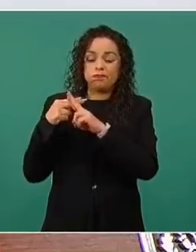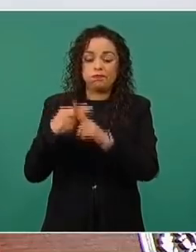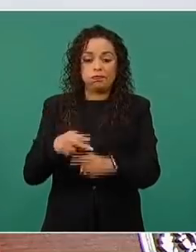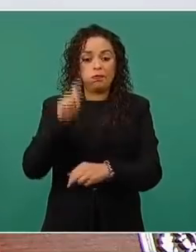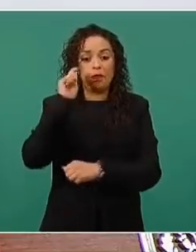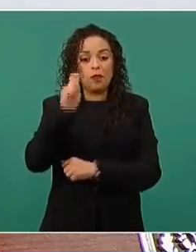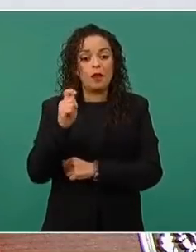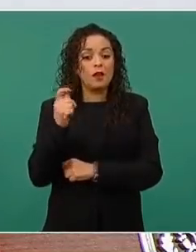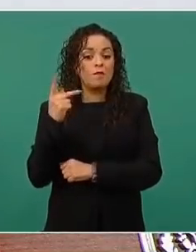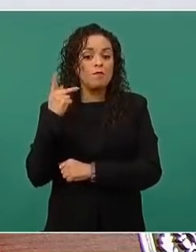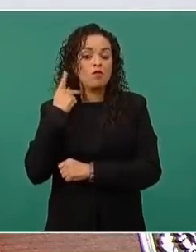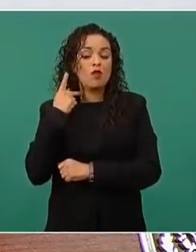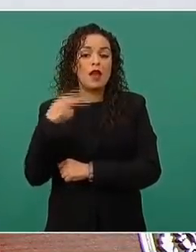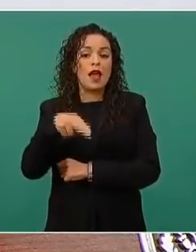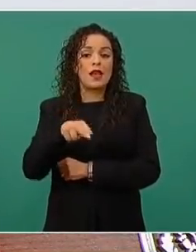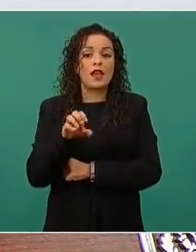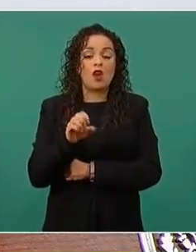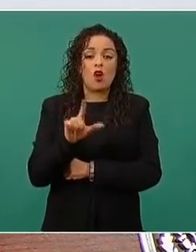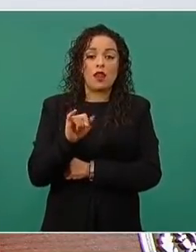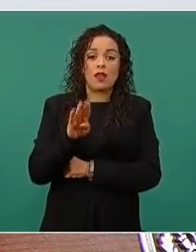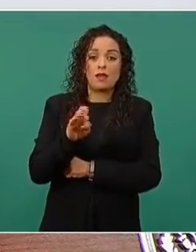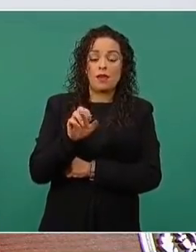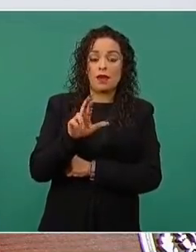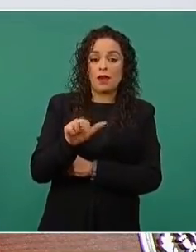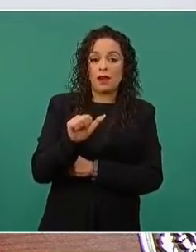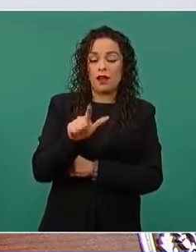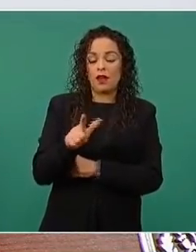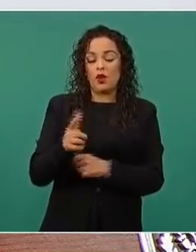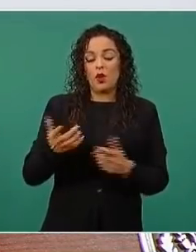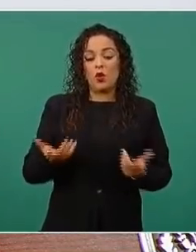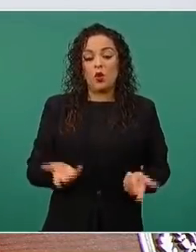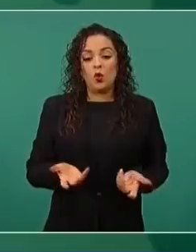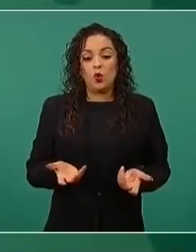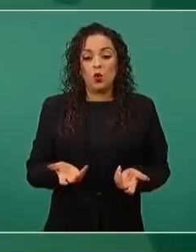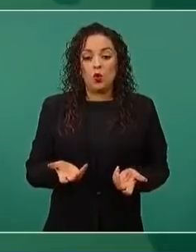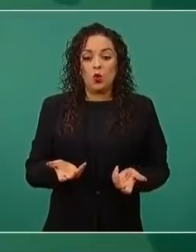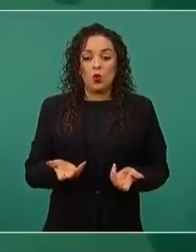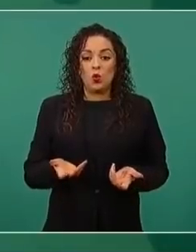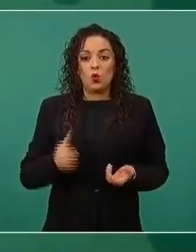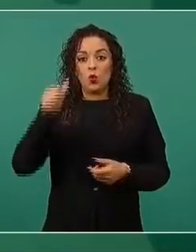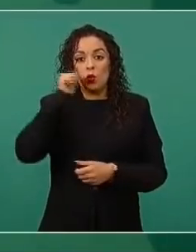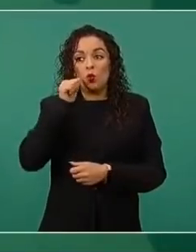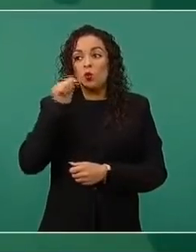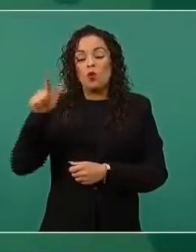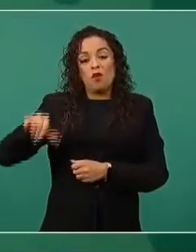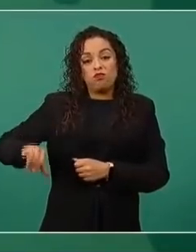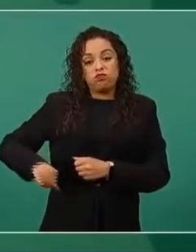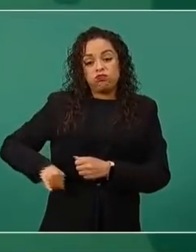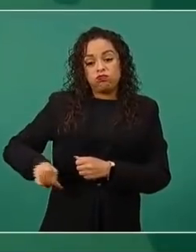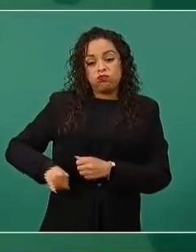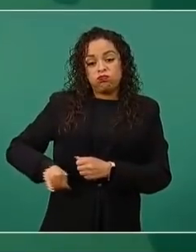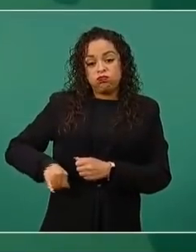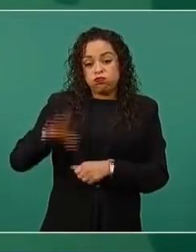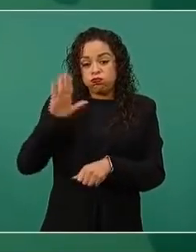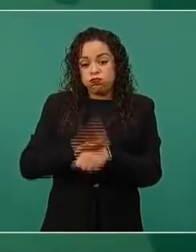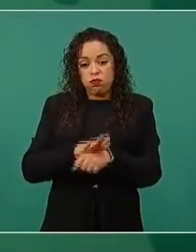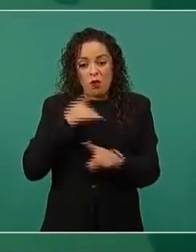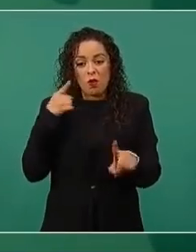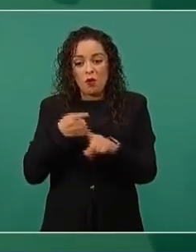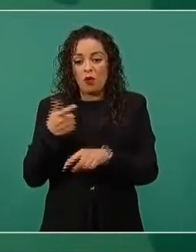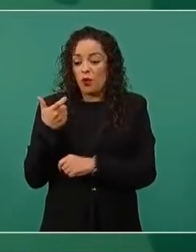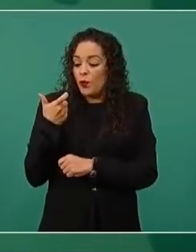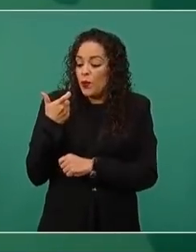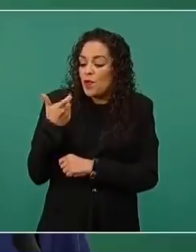donde lo fundamental era el dinero, lo material.